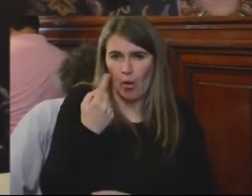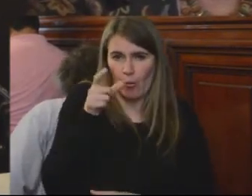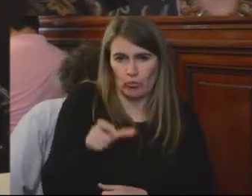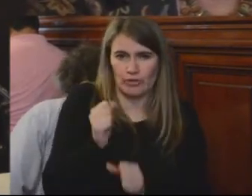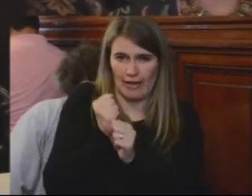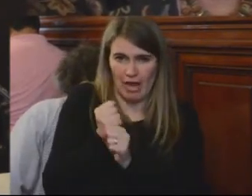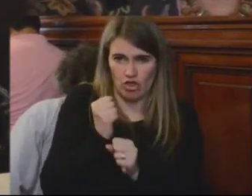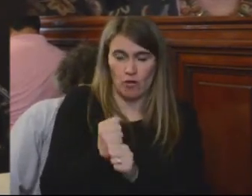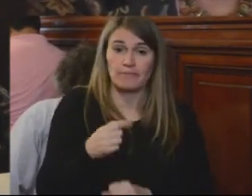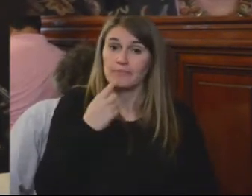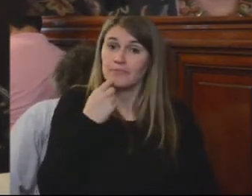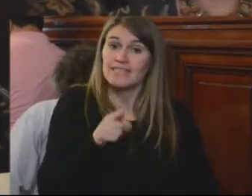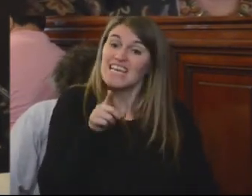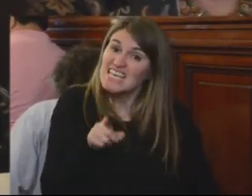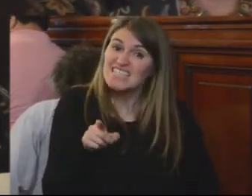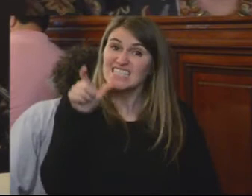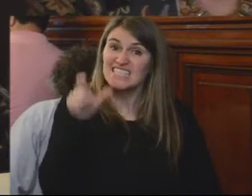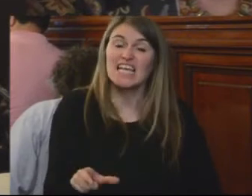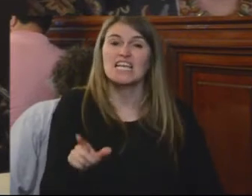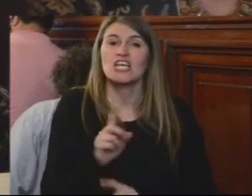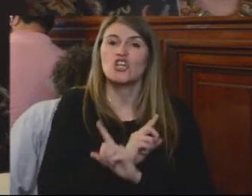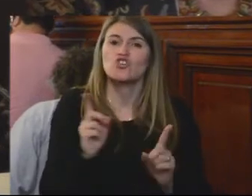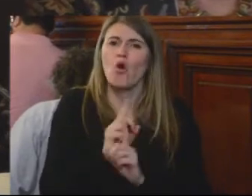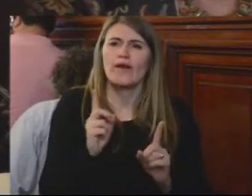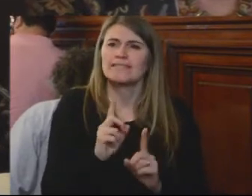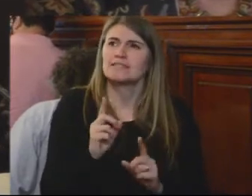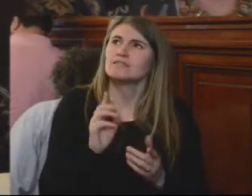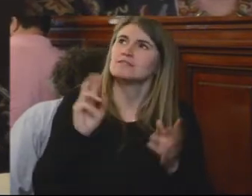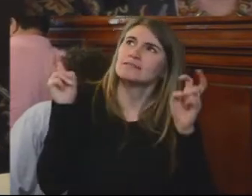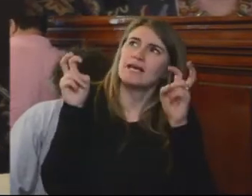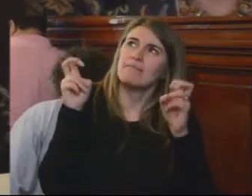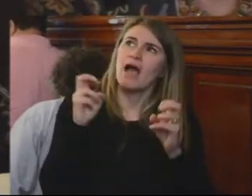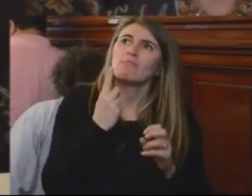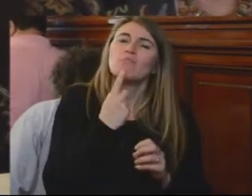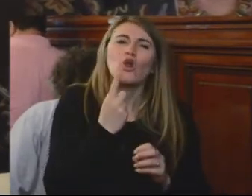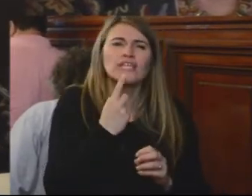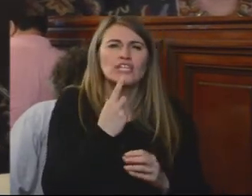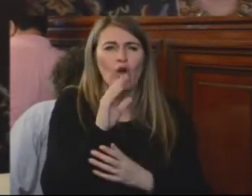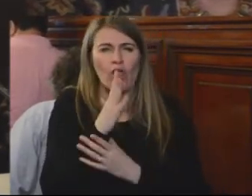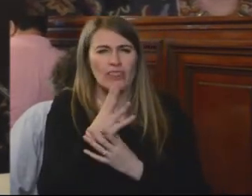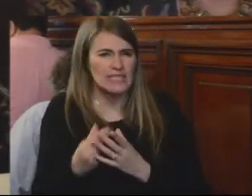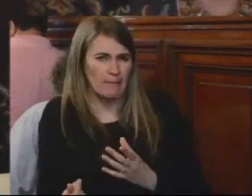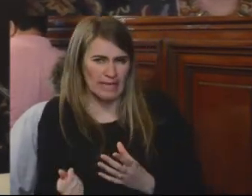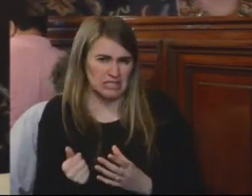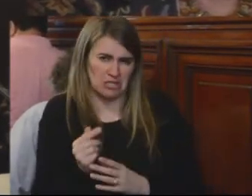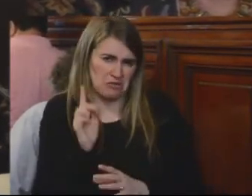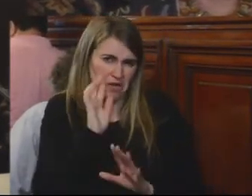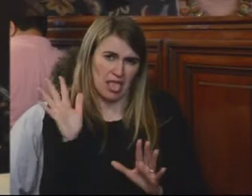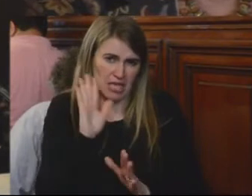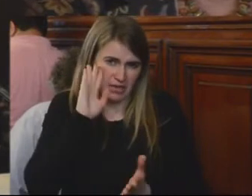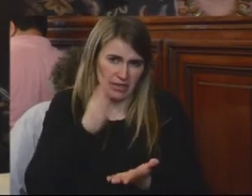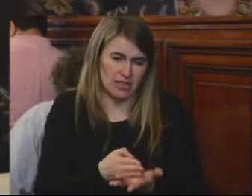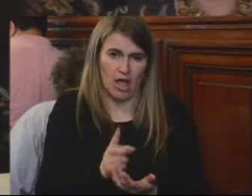casación concluyó que ese caso no era un caso de lesa humanidad en esta dirección en el último año se